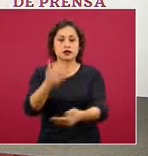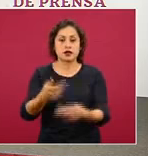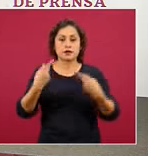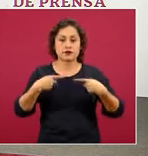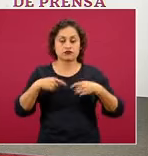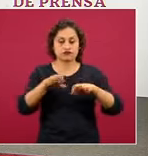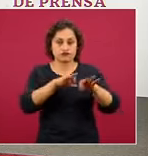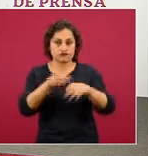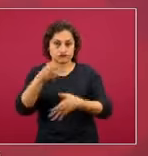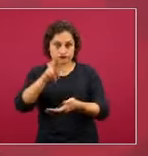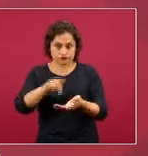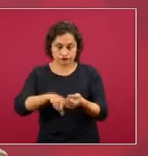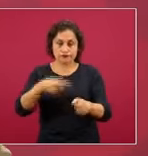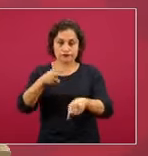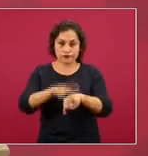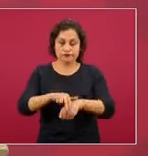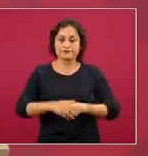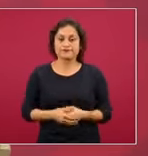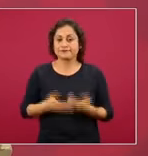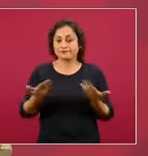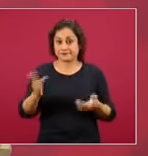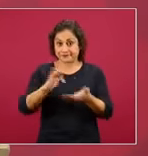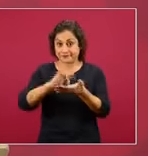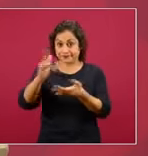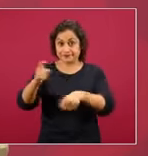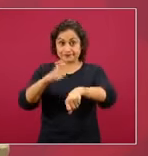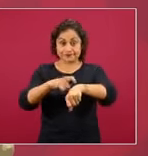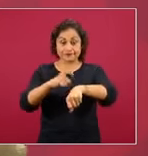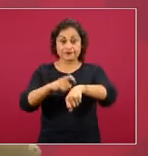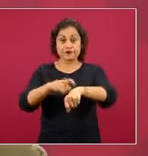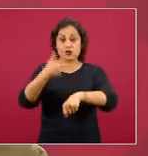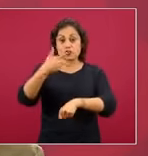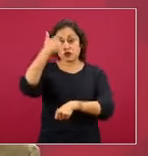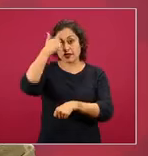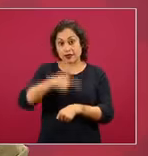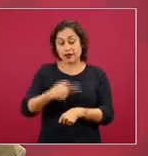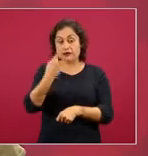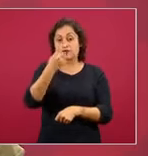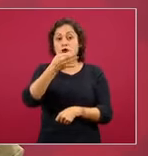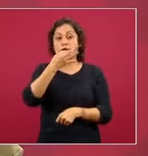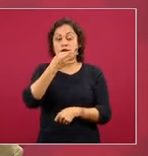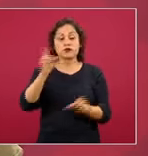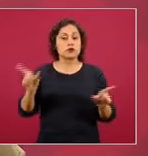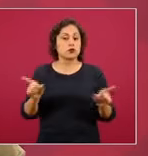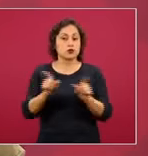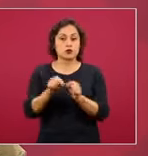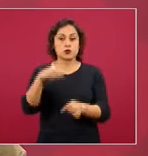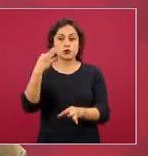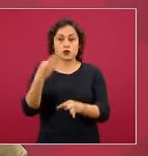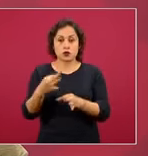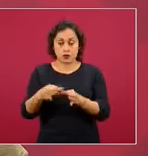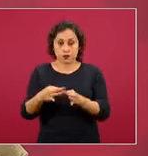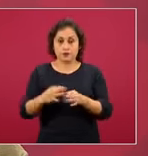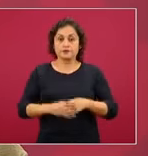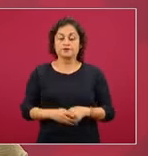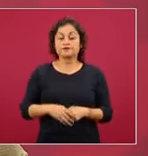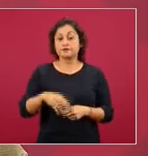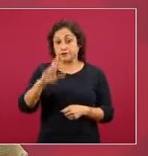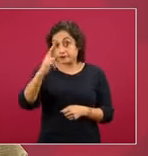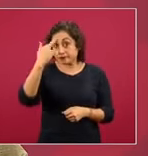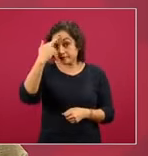Bueno, pues muchas gracias, son las 20:01 y con eso terminamos. Solamente para recordarles,